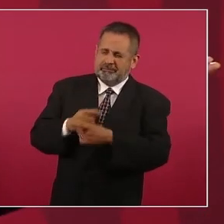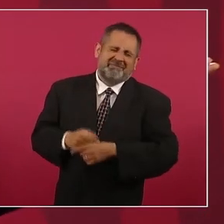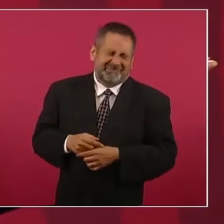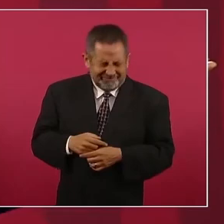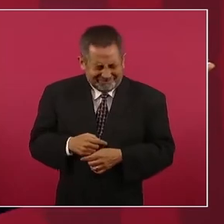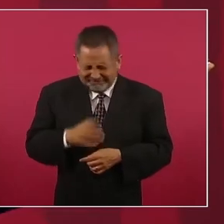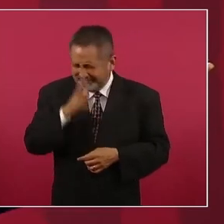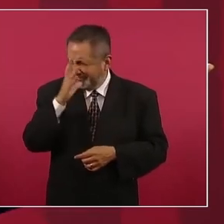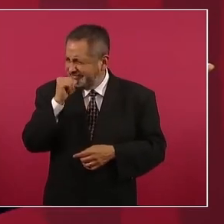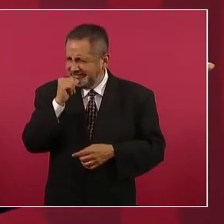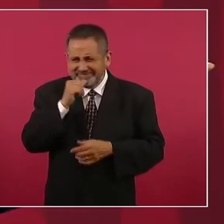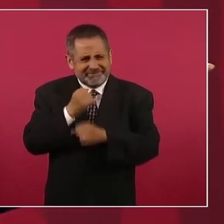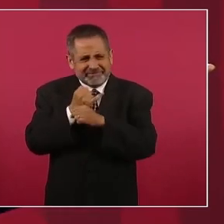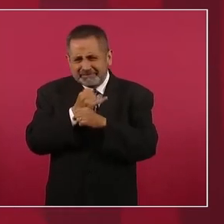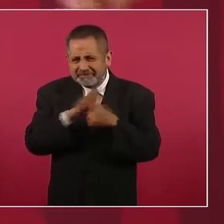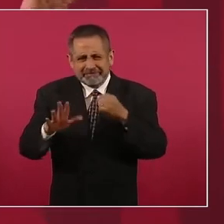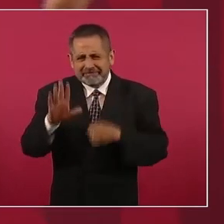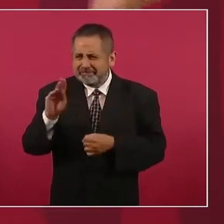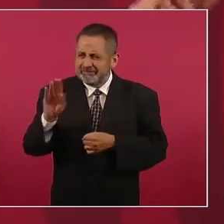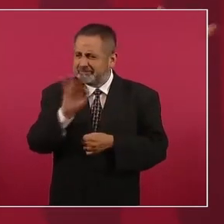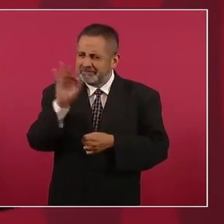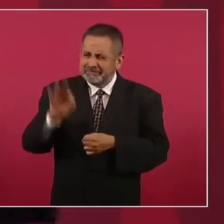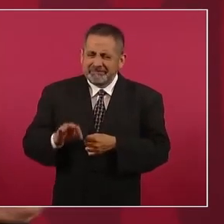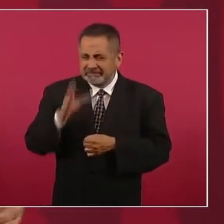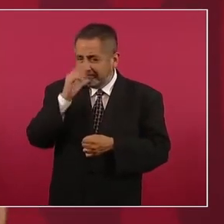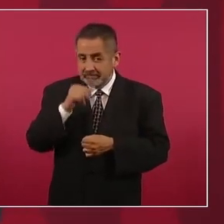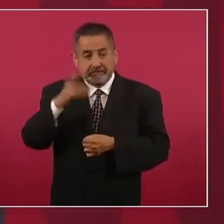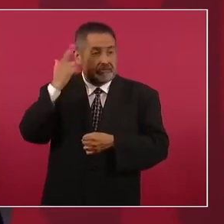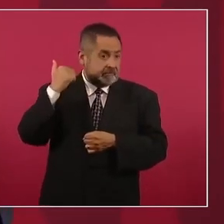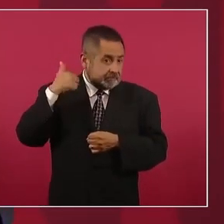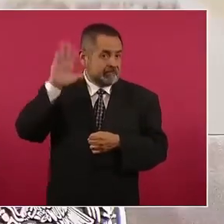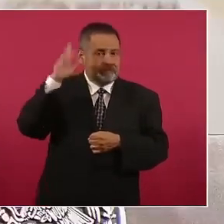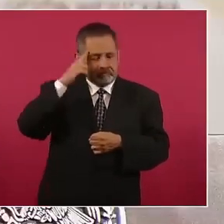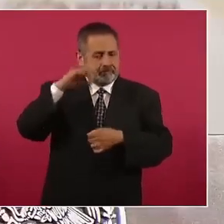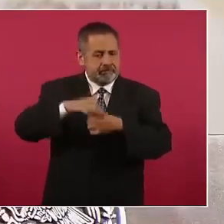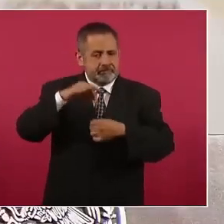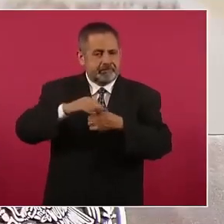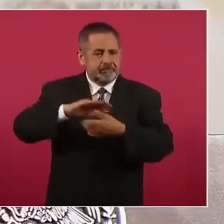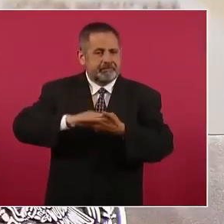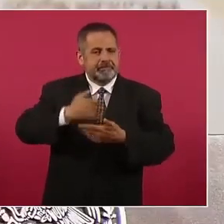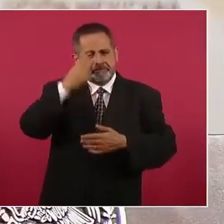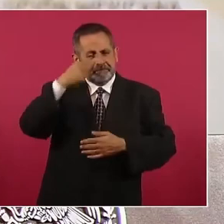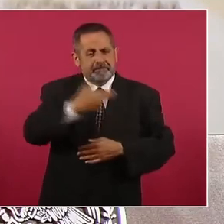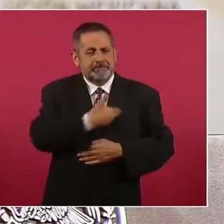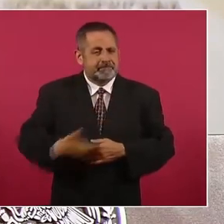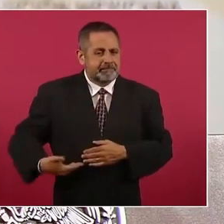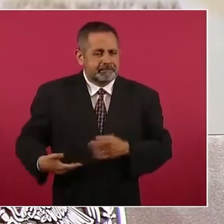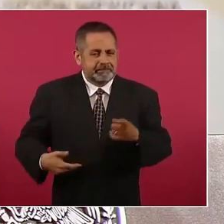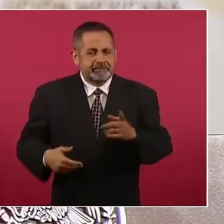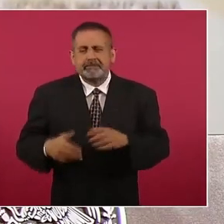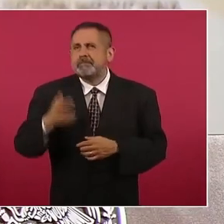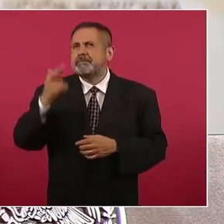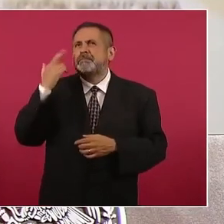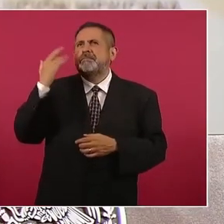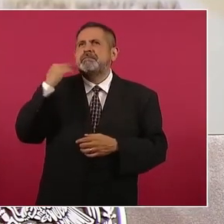no. En las elecciones presidenciales, porque la vez pasada nos quedamos